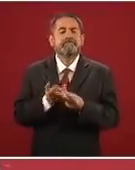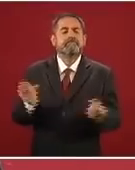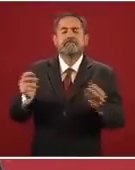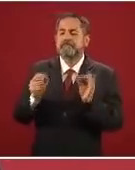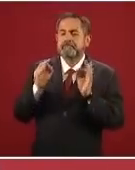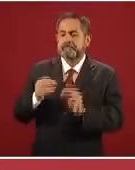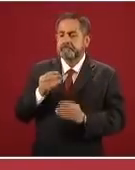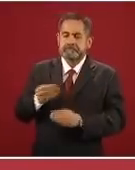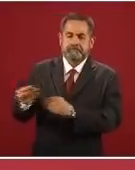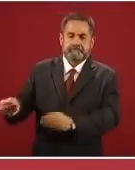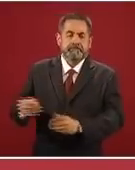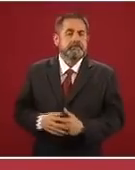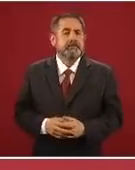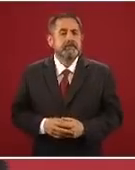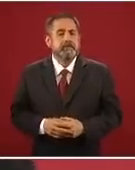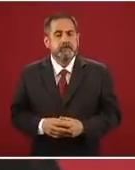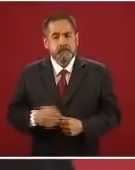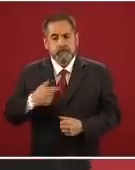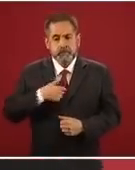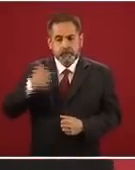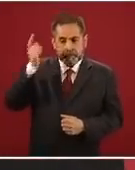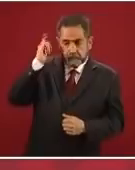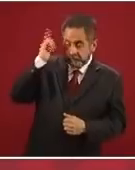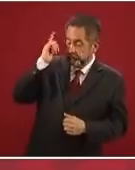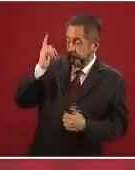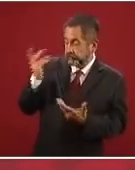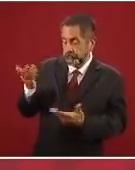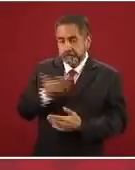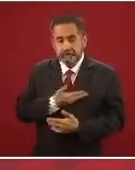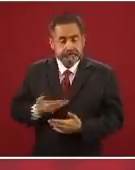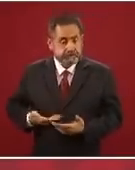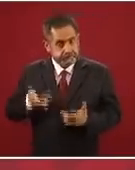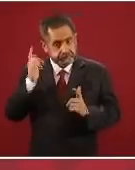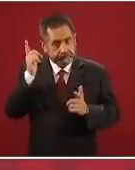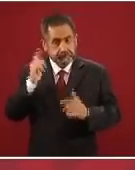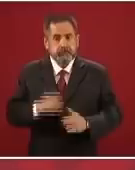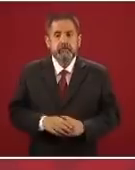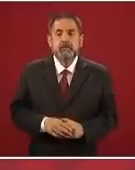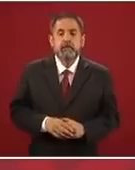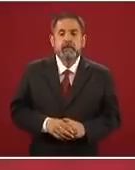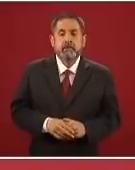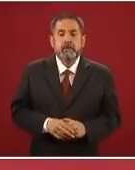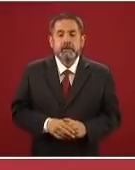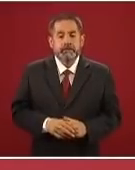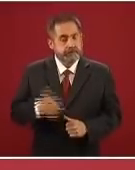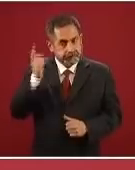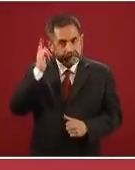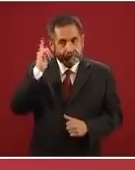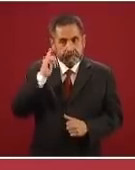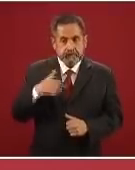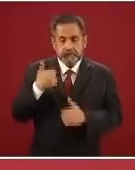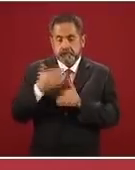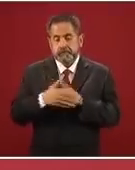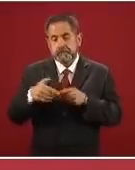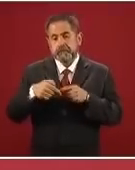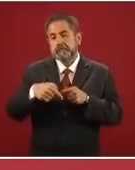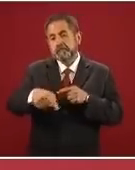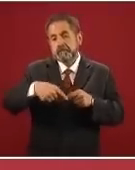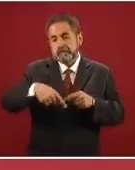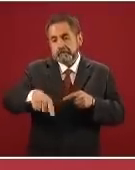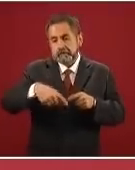manera. Tengo la esperanza, señor presidente, de que espero que en los próximos